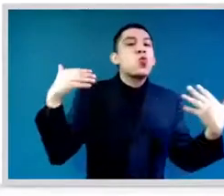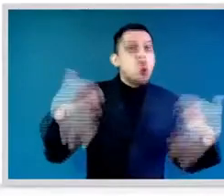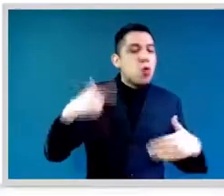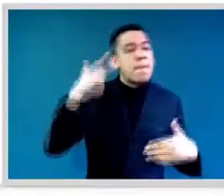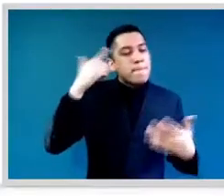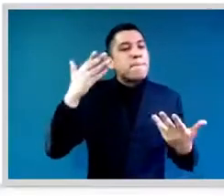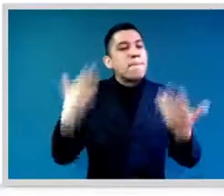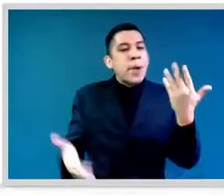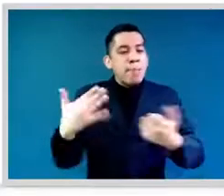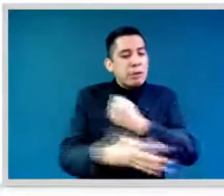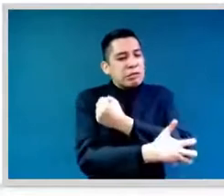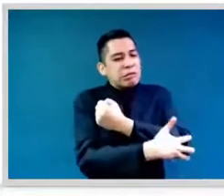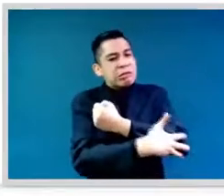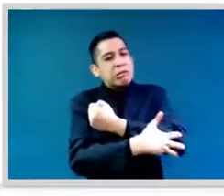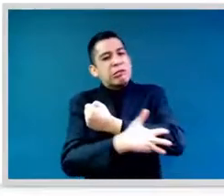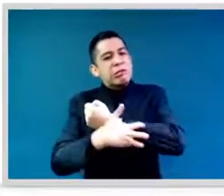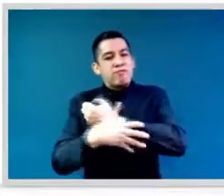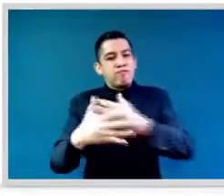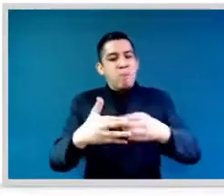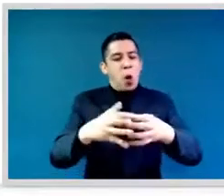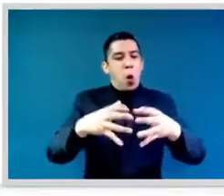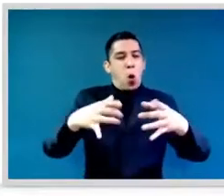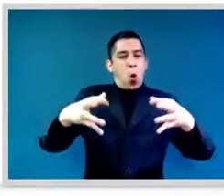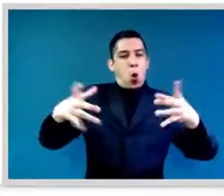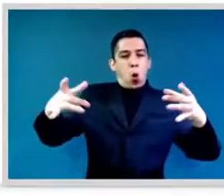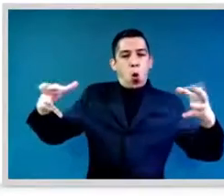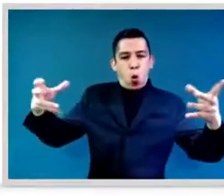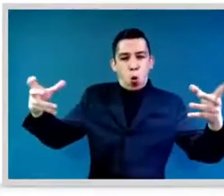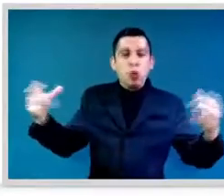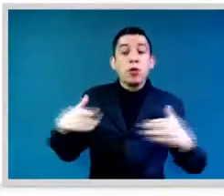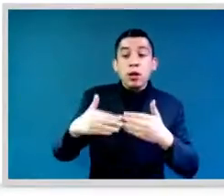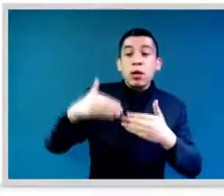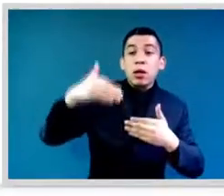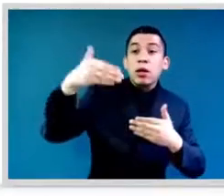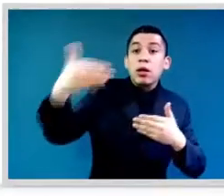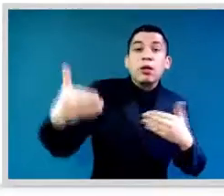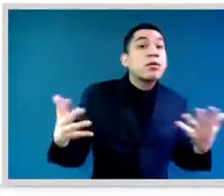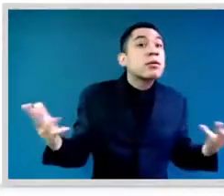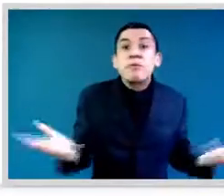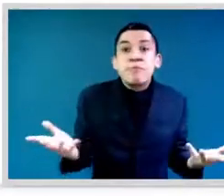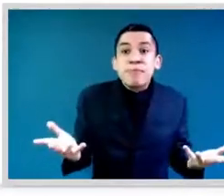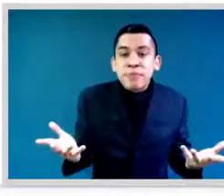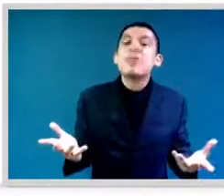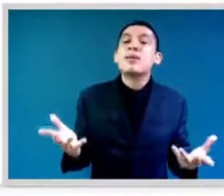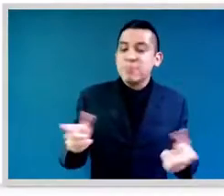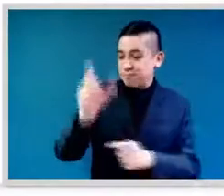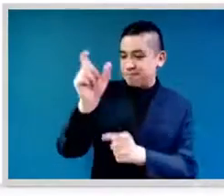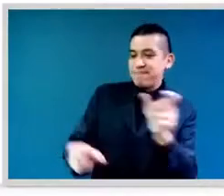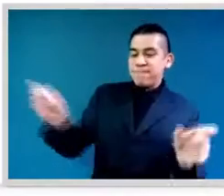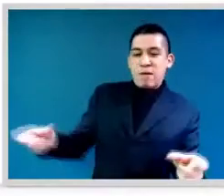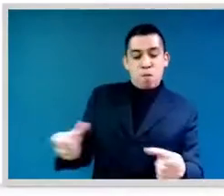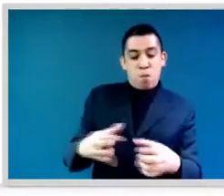ese escenario pasa al aumento de pobreza, donde las mujeres nuevamente somos las más